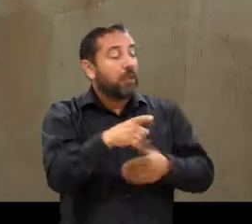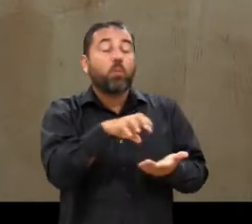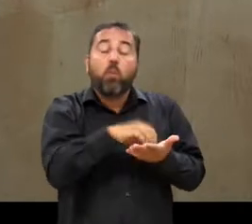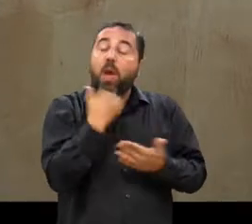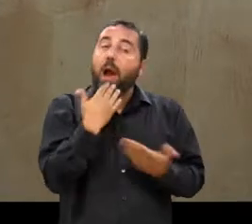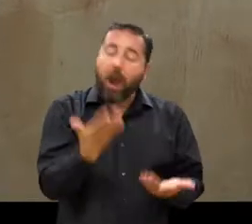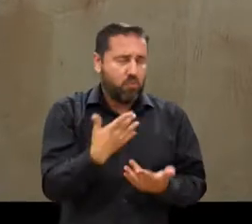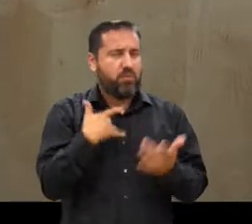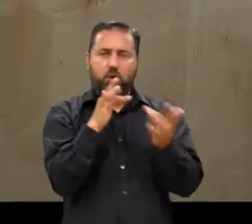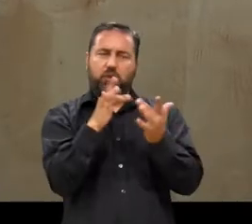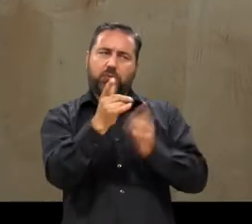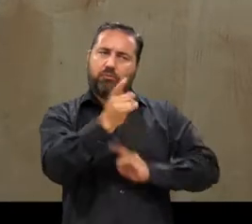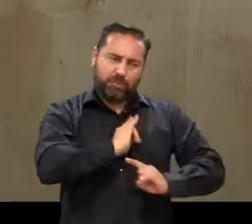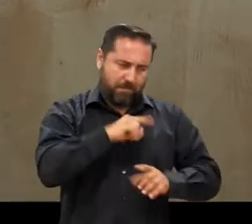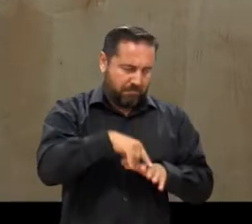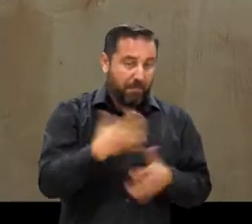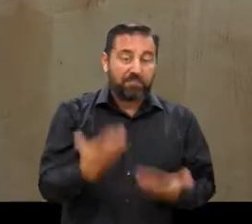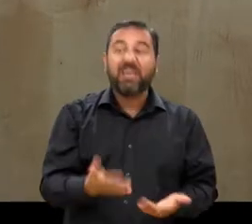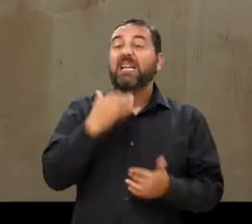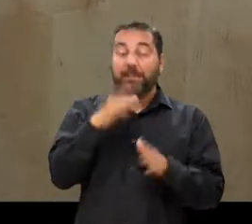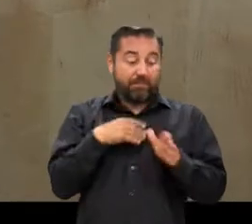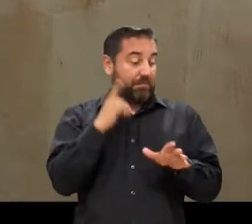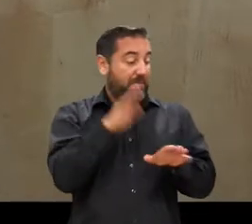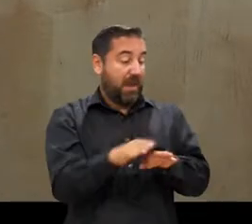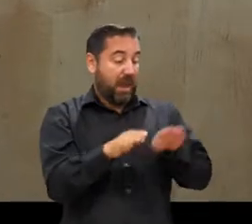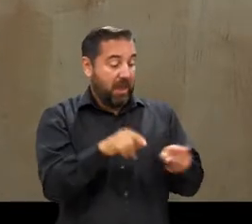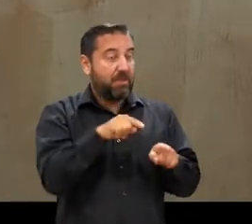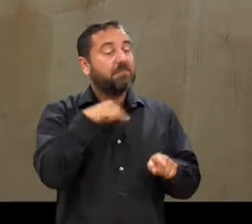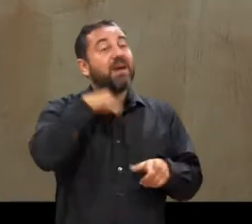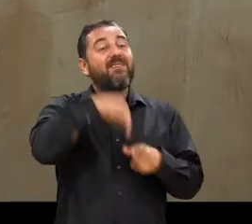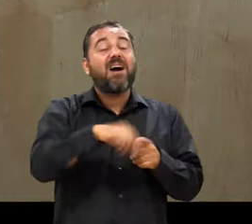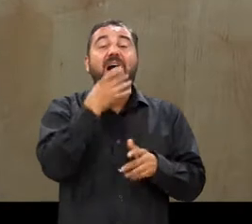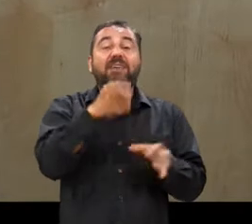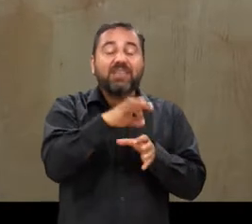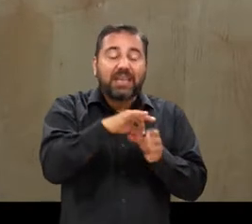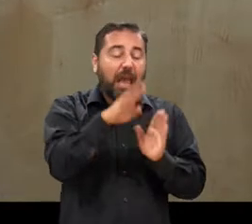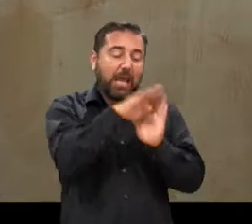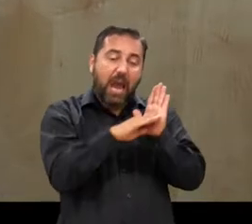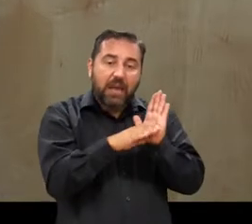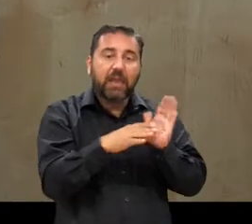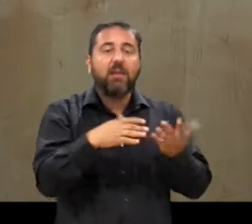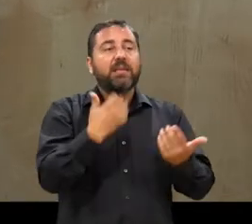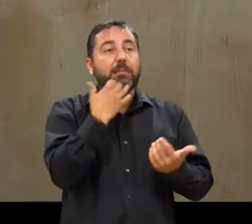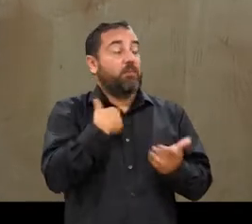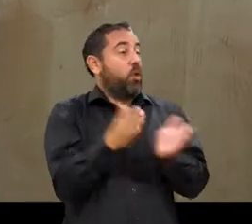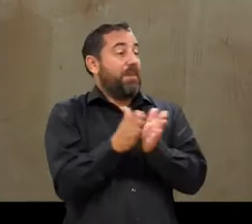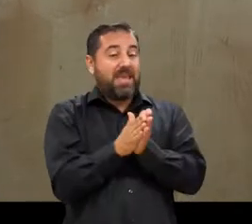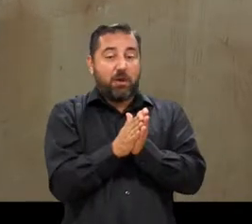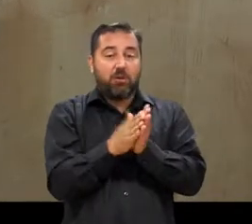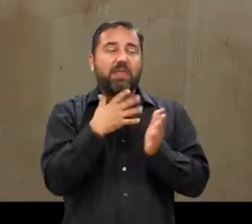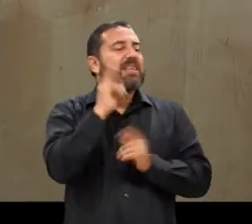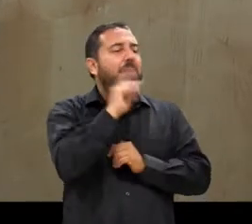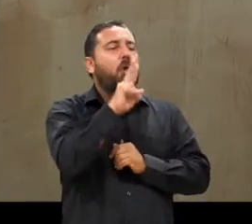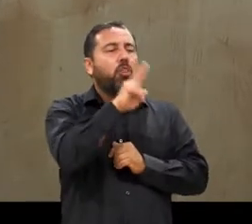así que cualquier duda que tenga, no dude en contactarnos. Vale. ¿Vale? También al lado tiene la carta de la cafetería. Uh-huh. Para llamar directamente